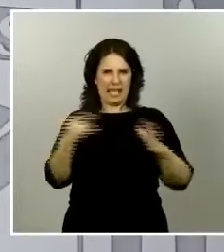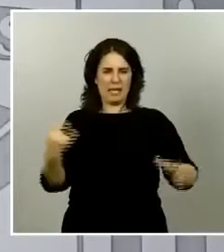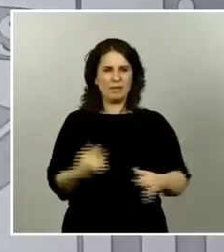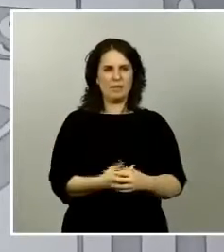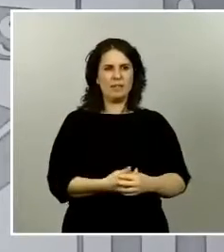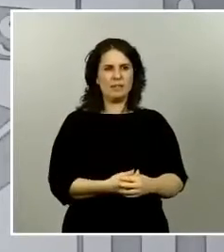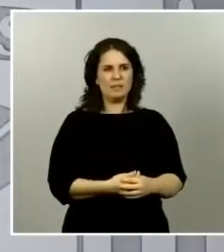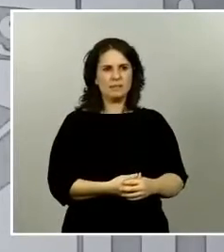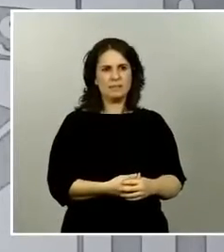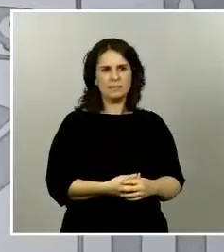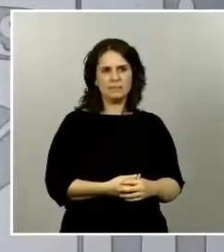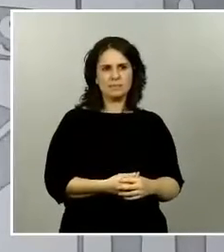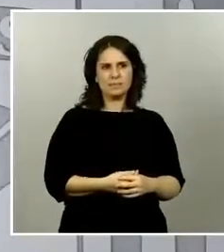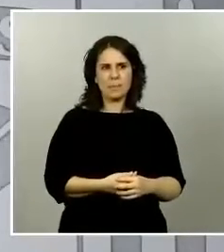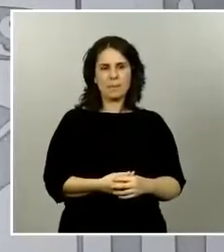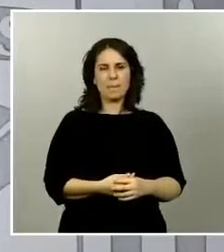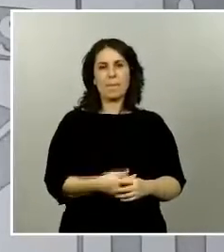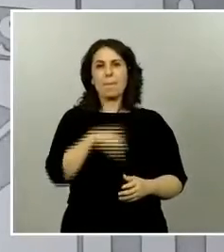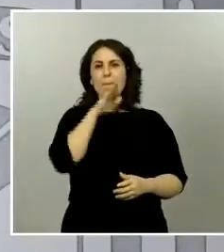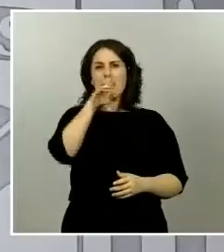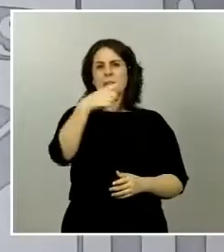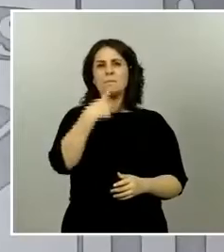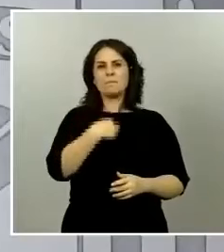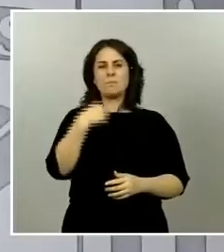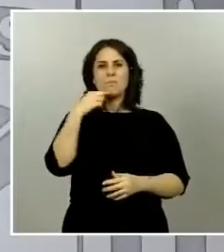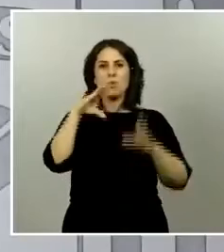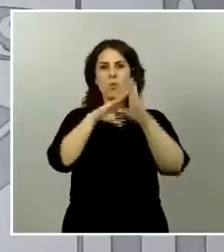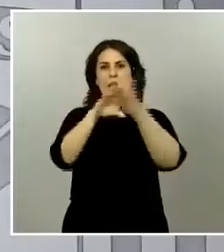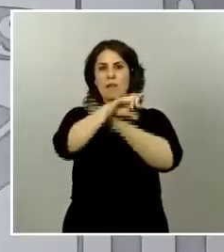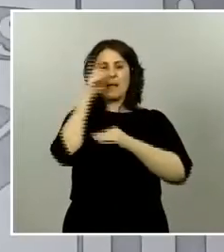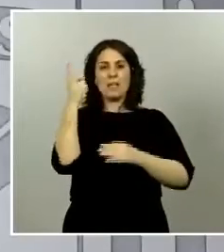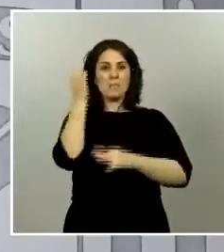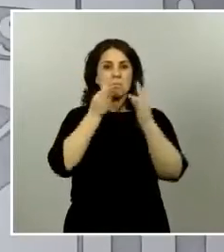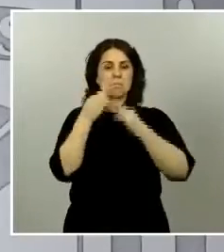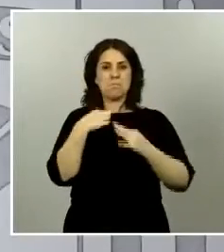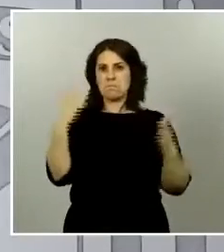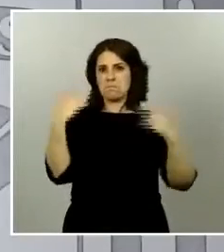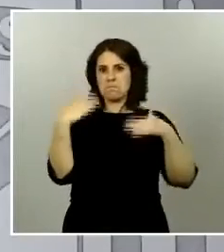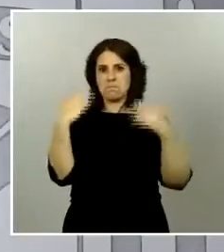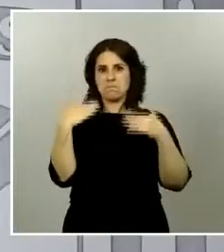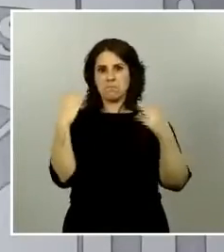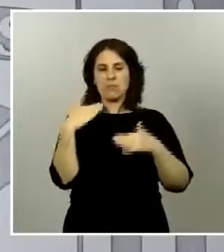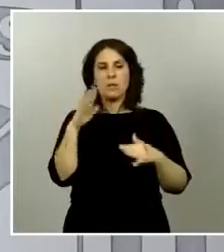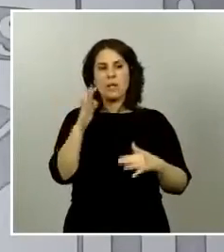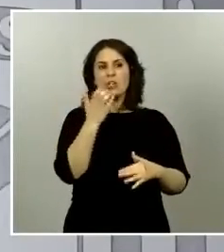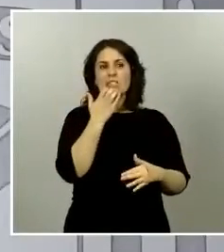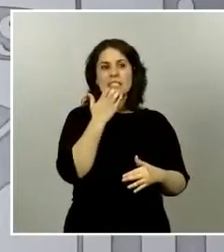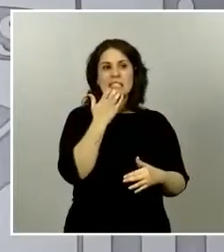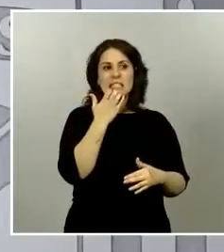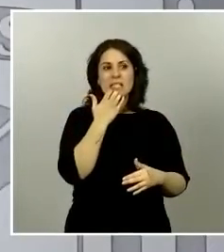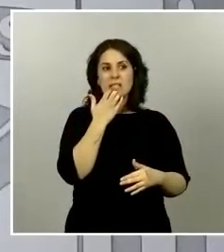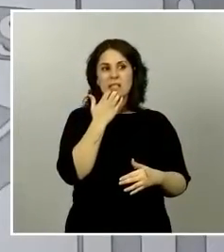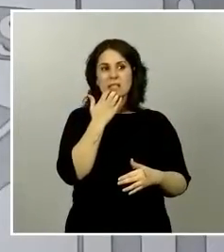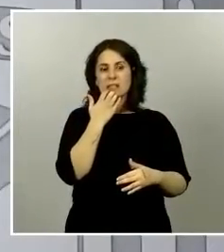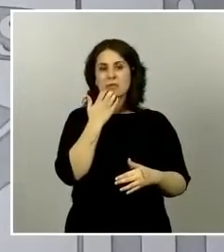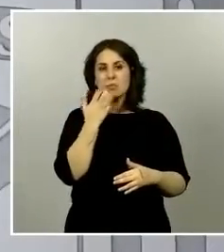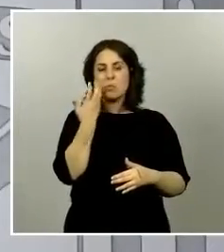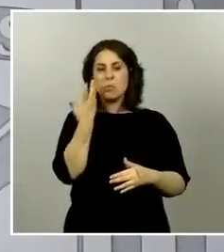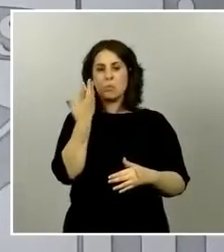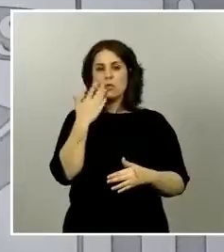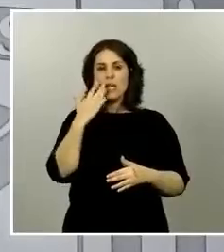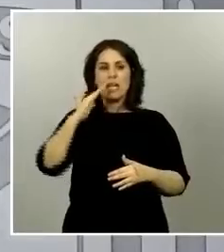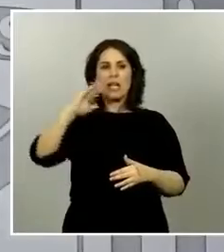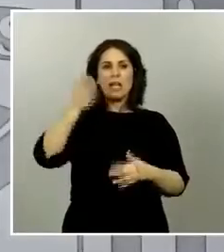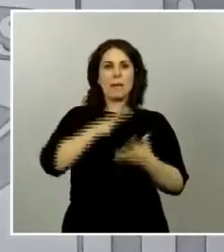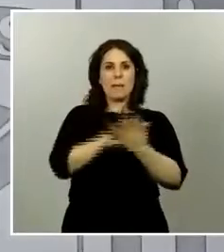en concreto, sobre la cuestión del centro que a usted hacía referencia de la Comunidad de Madrid, no tengo más datos,